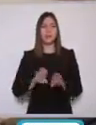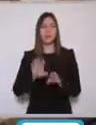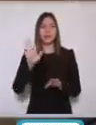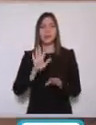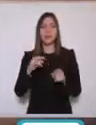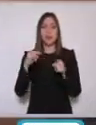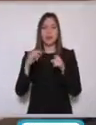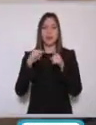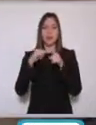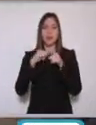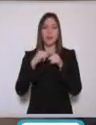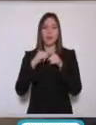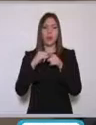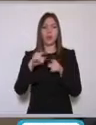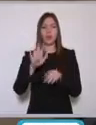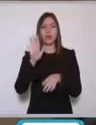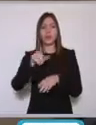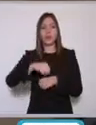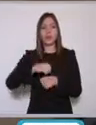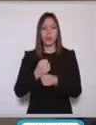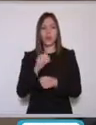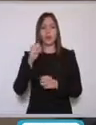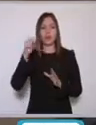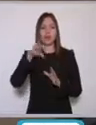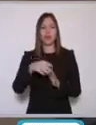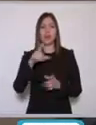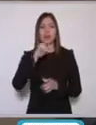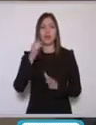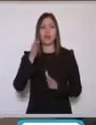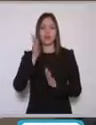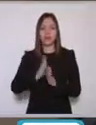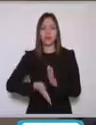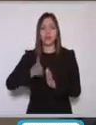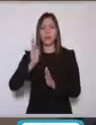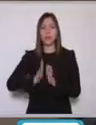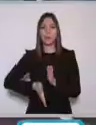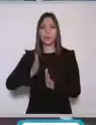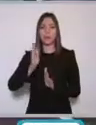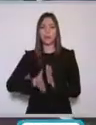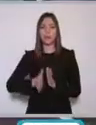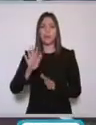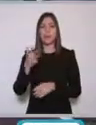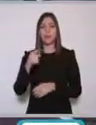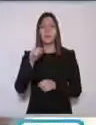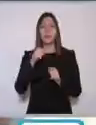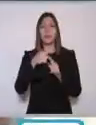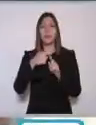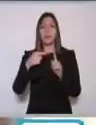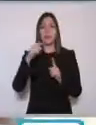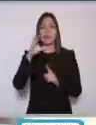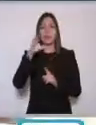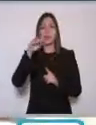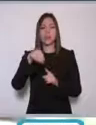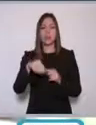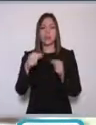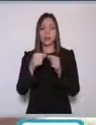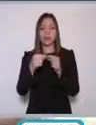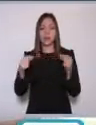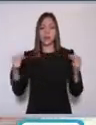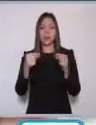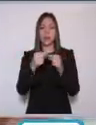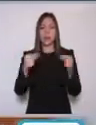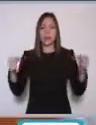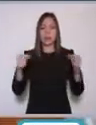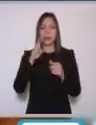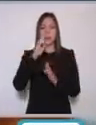cuadrito. Esto lo podemos guardar, lo podemos también igual meter. Y vamos a ir formando más o menos de medio centímetro unas laminitas. Ya.